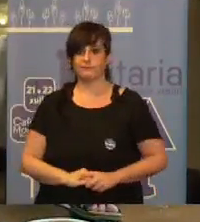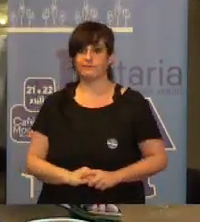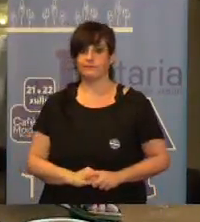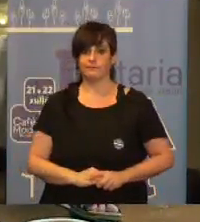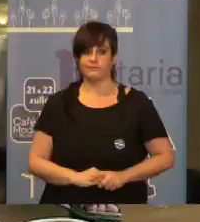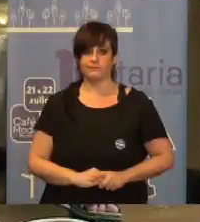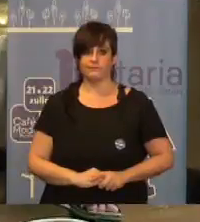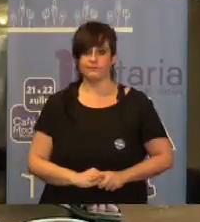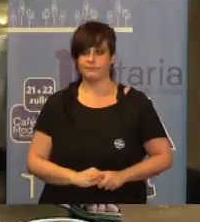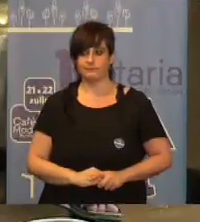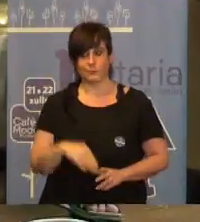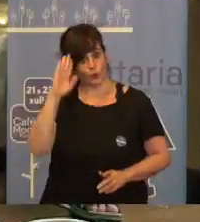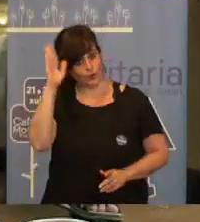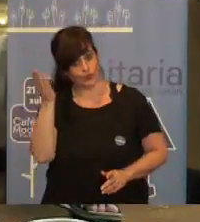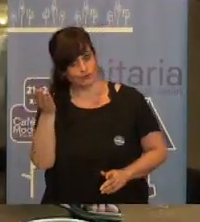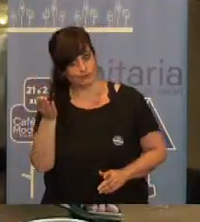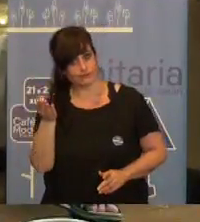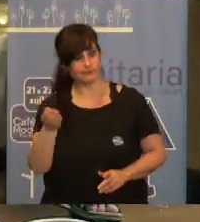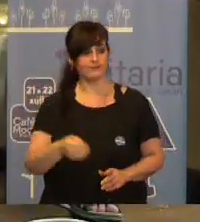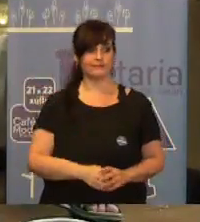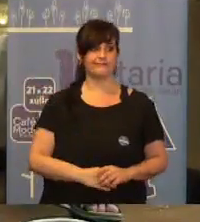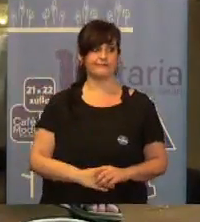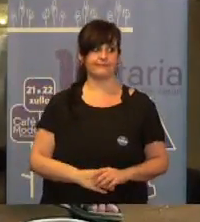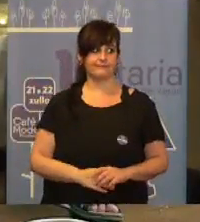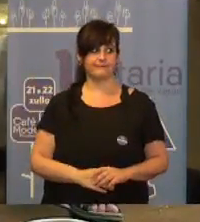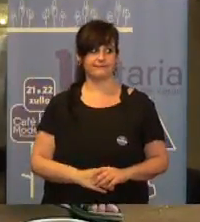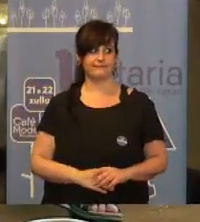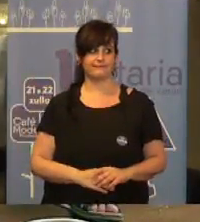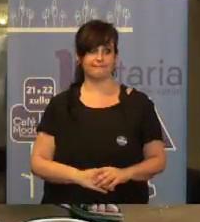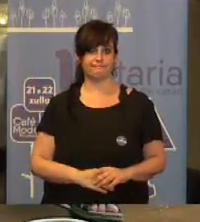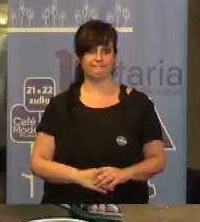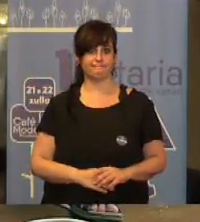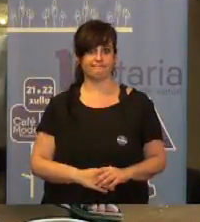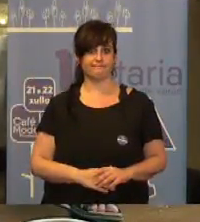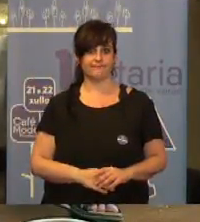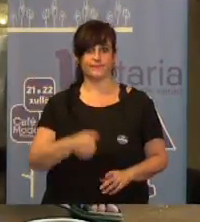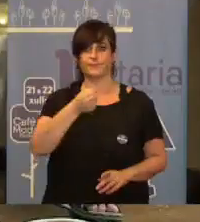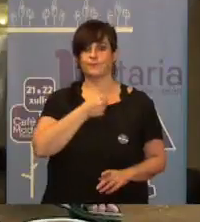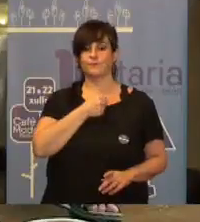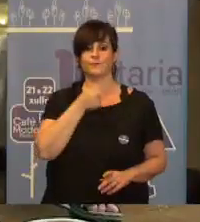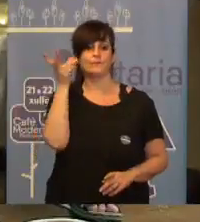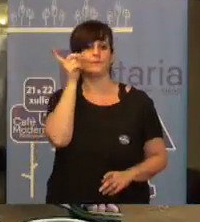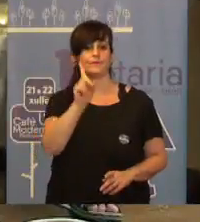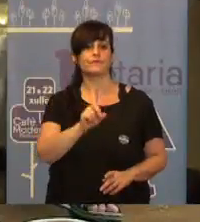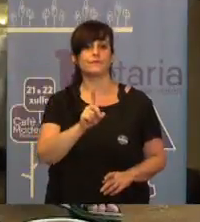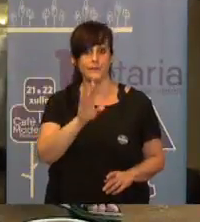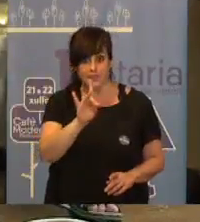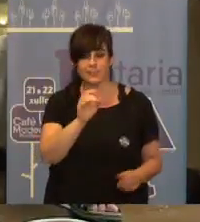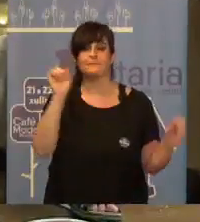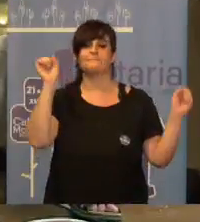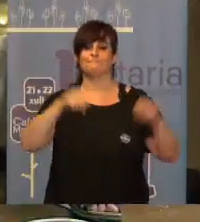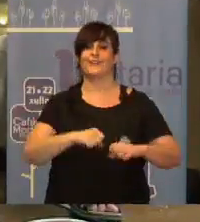Está aí. Hola. Mira agora. Sí? Pois non vai. Así que, sí? Vale.